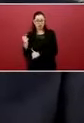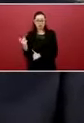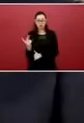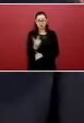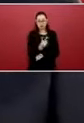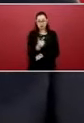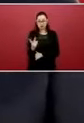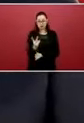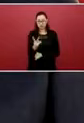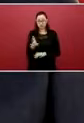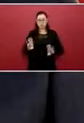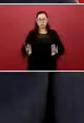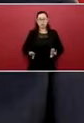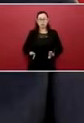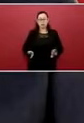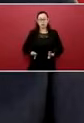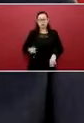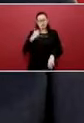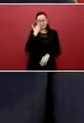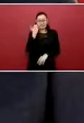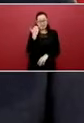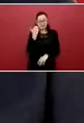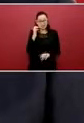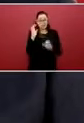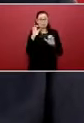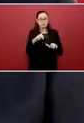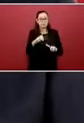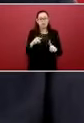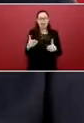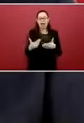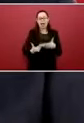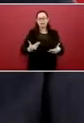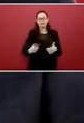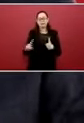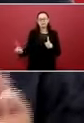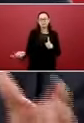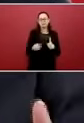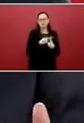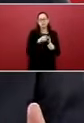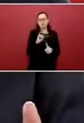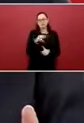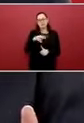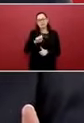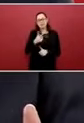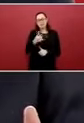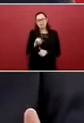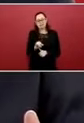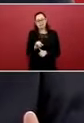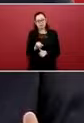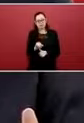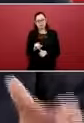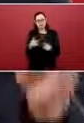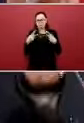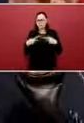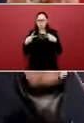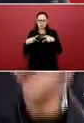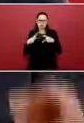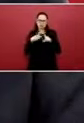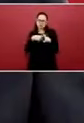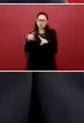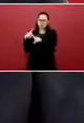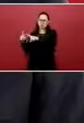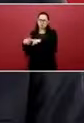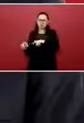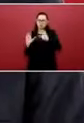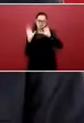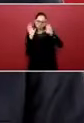los califica primero el INEGI. Se inscriben varios y el INEGI